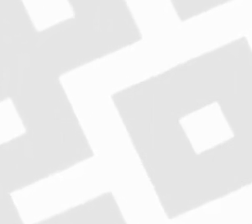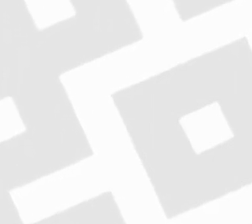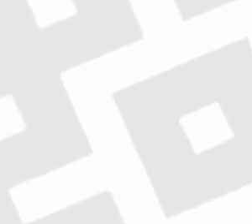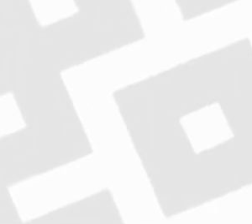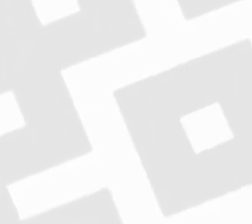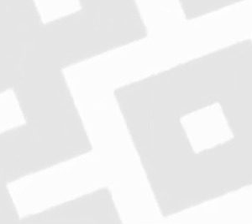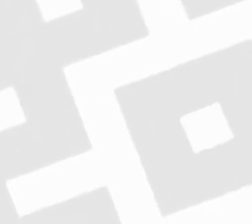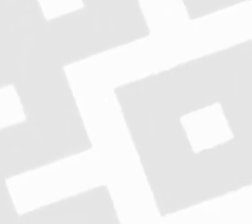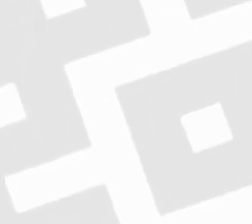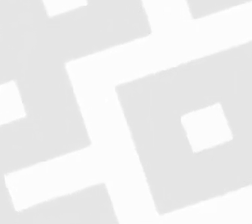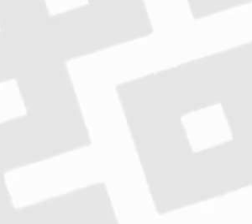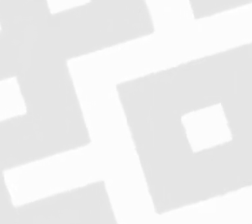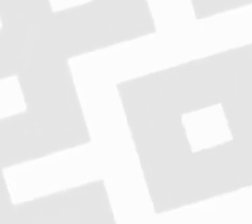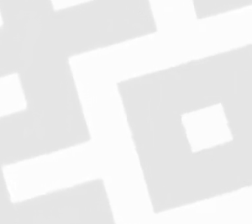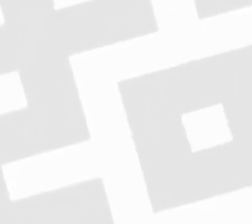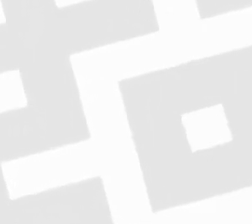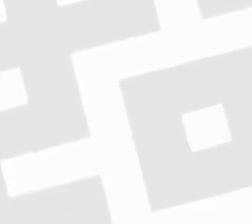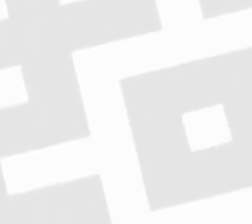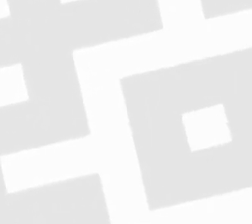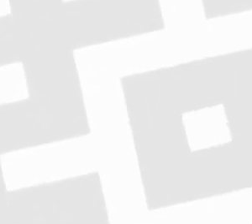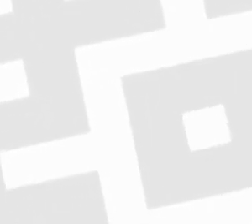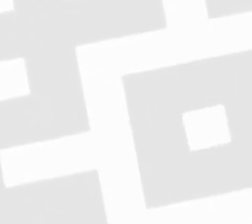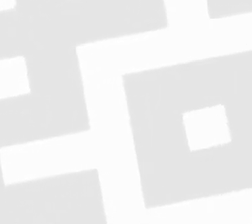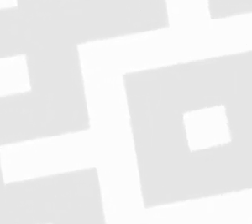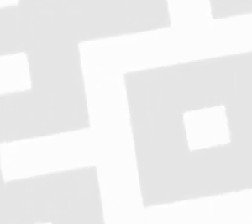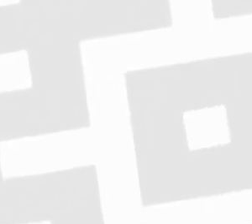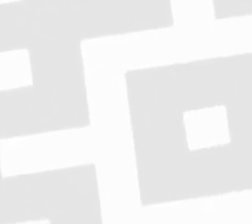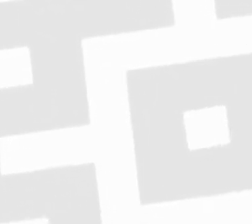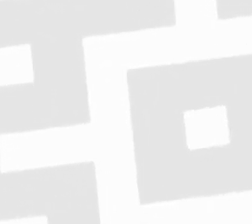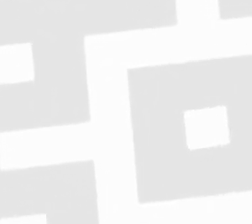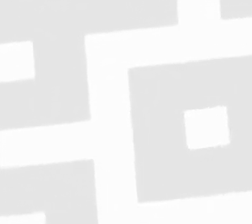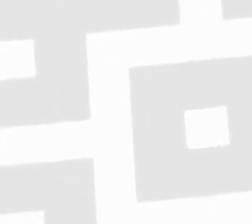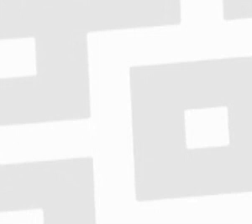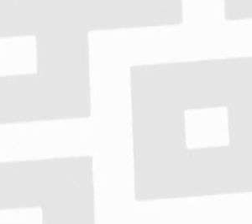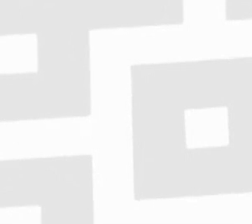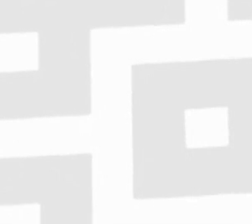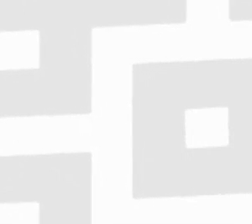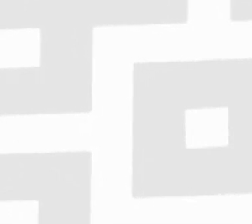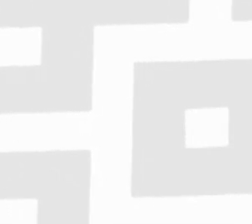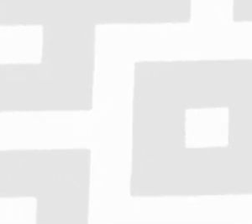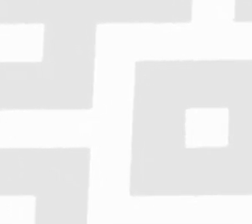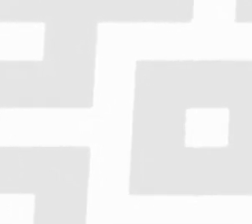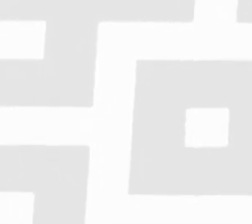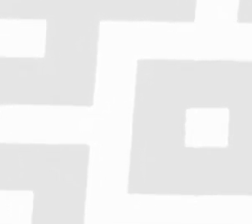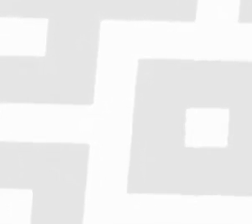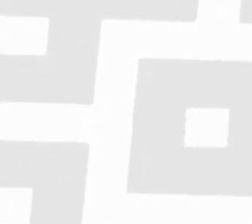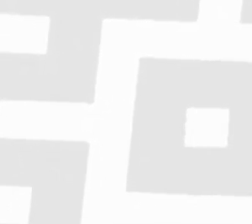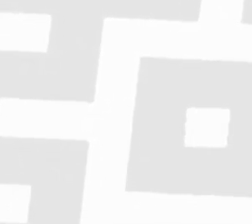Estrategia Estatal contra el Coronavirus. Actualización en Veracruz.